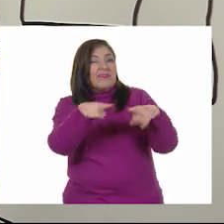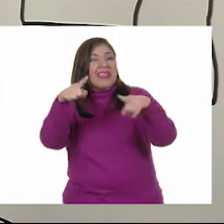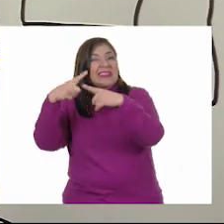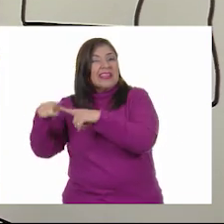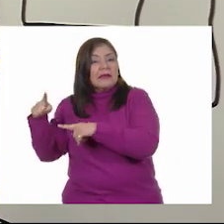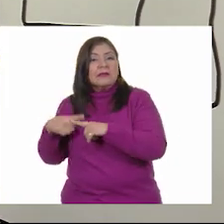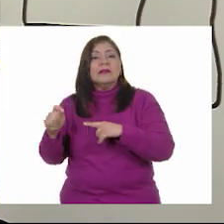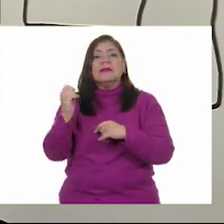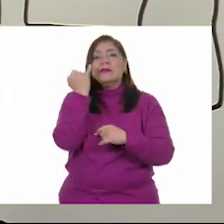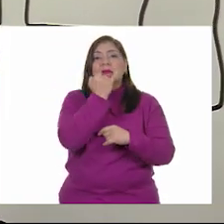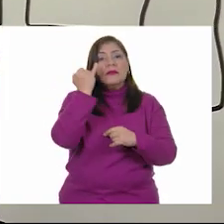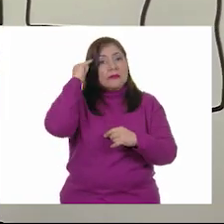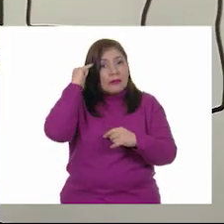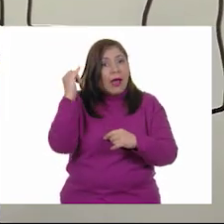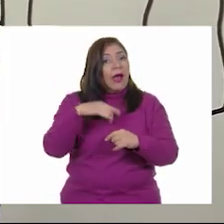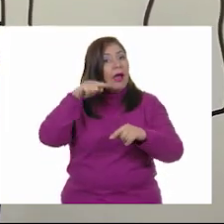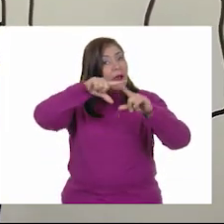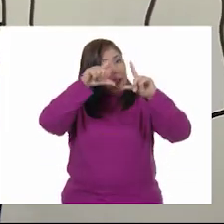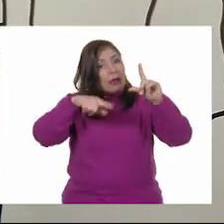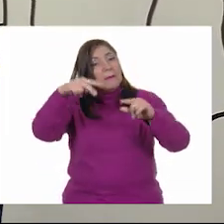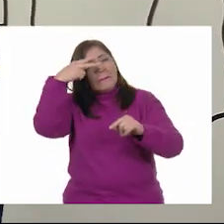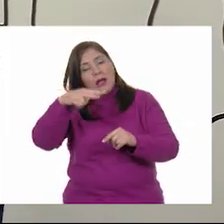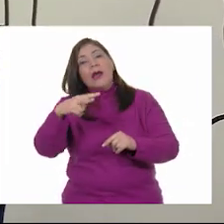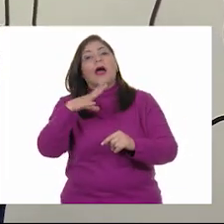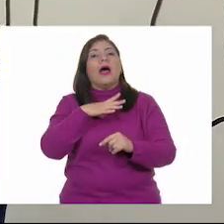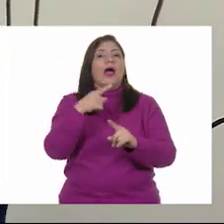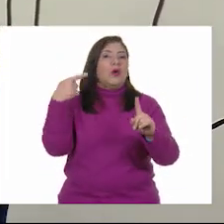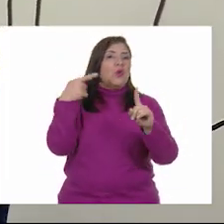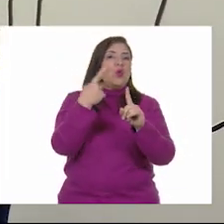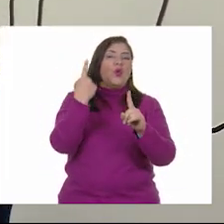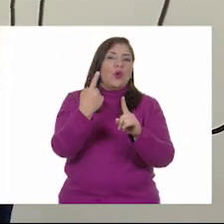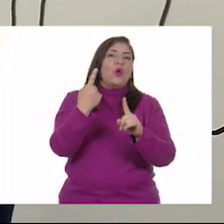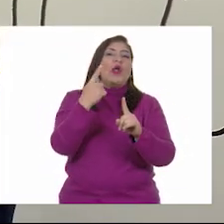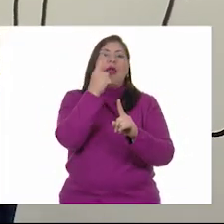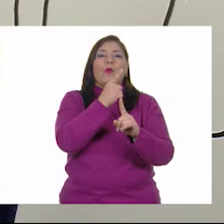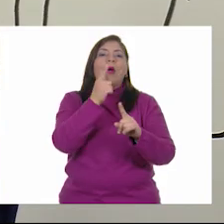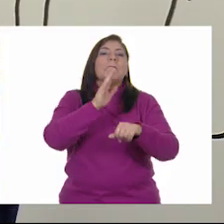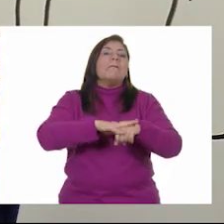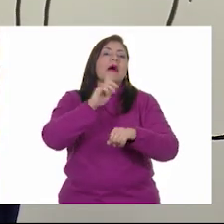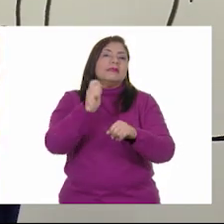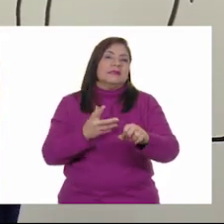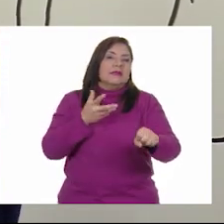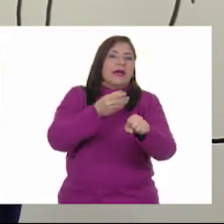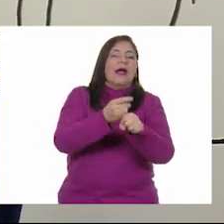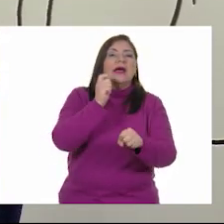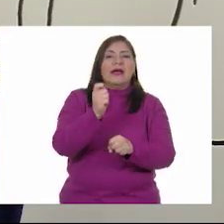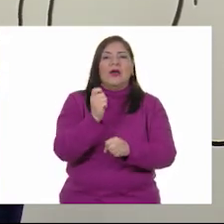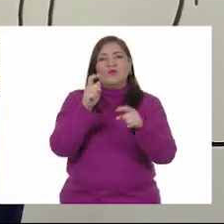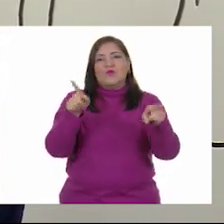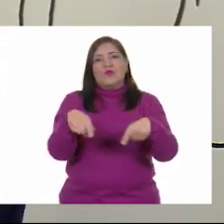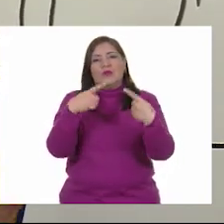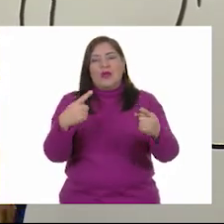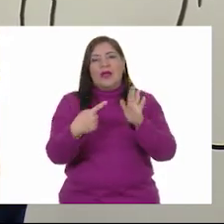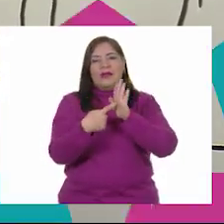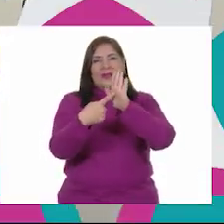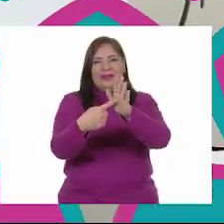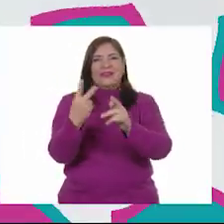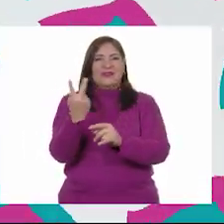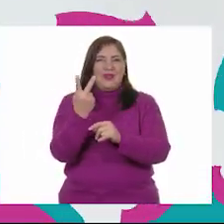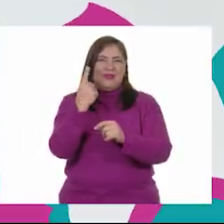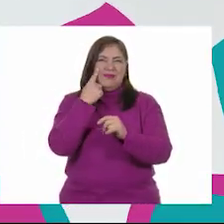en este país? Pues hay una más, que es el lenguaje de la música, que nos van a enseñar Osvaldo y Nidia.